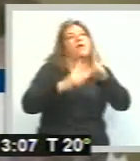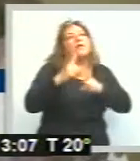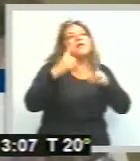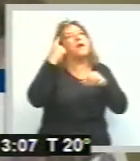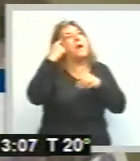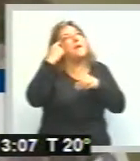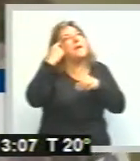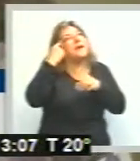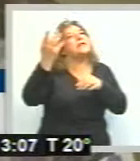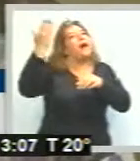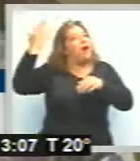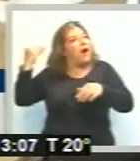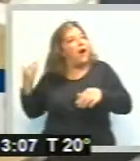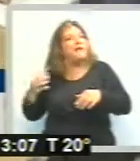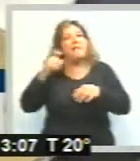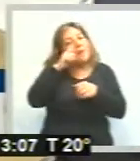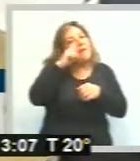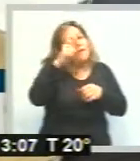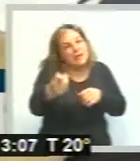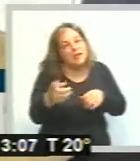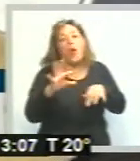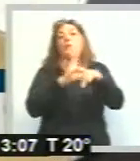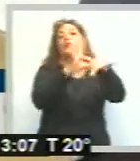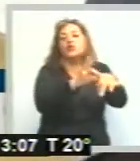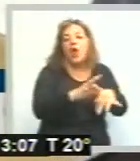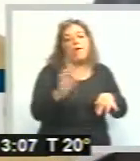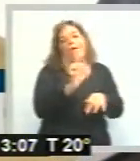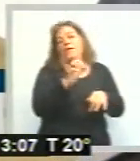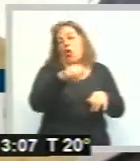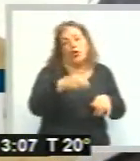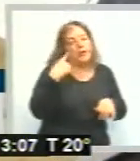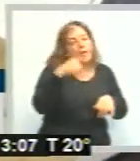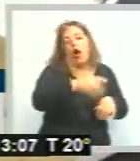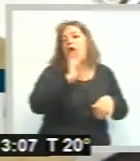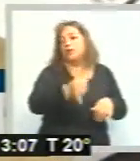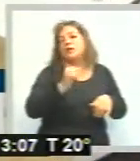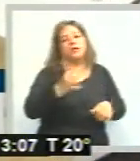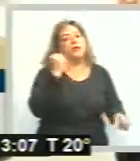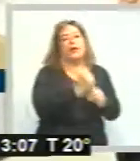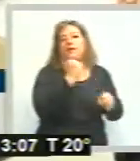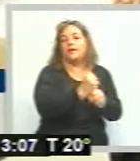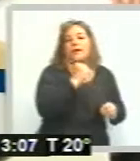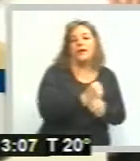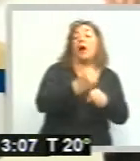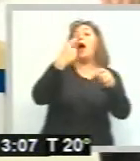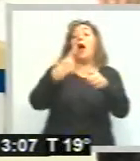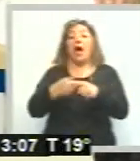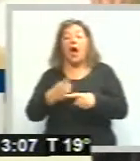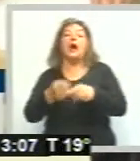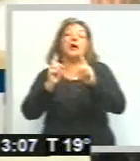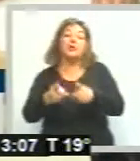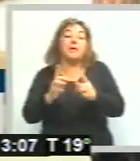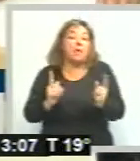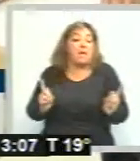programadas salidas, visitas, esa no se la va a hacer porque en esos días se va a trabajar. Los actos también los vamos a hacer un poquitito